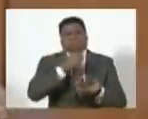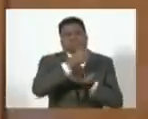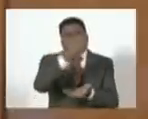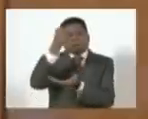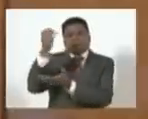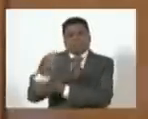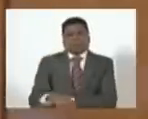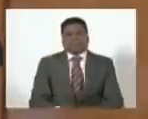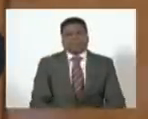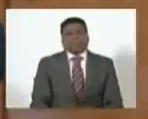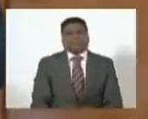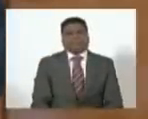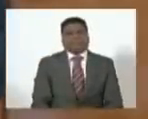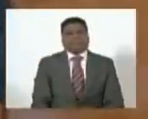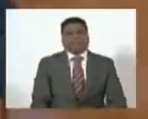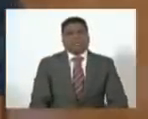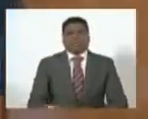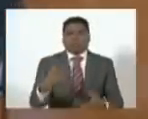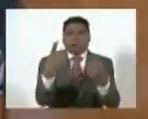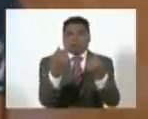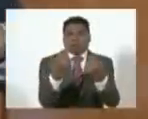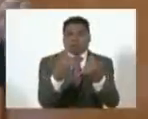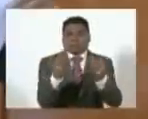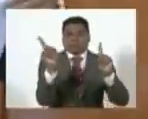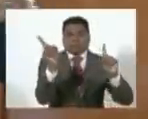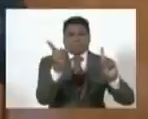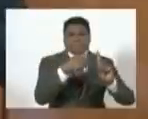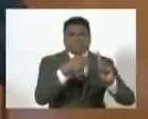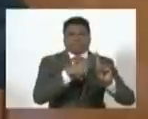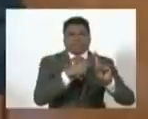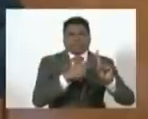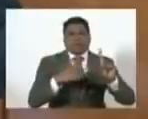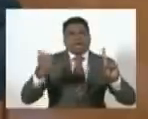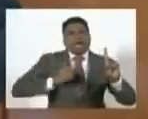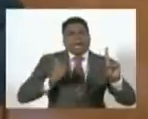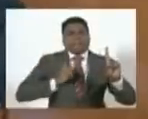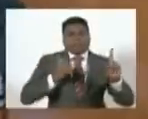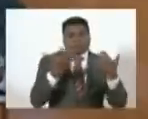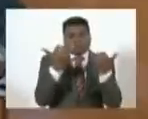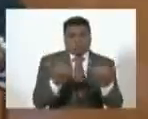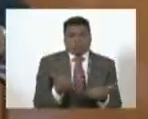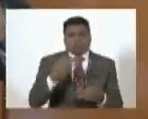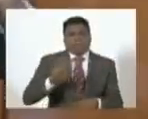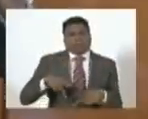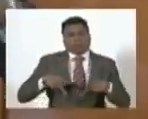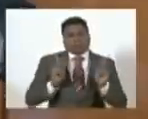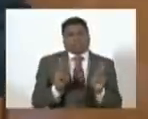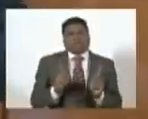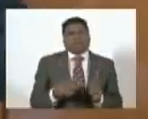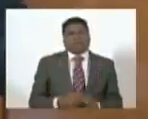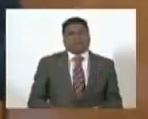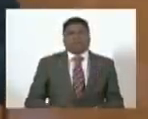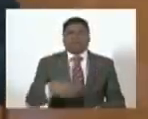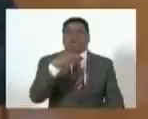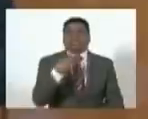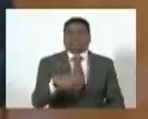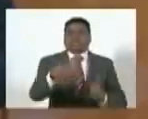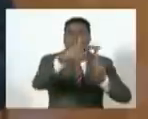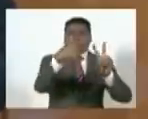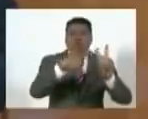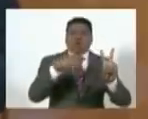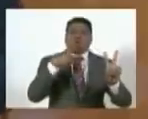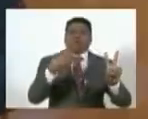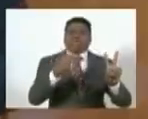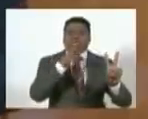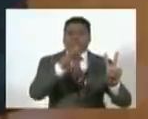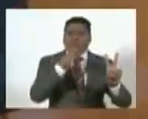En el marco de lo económico, aprovecho la oportunidad para hacer dos anuncios importantes en